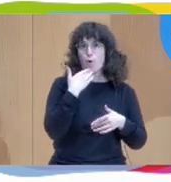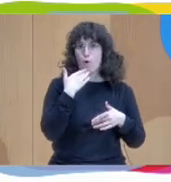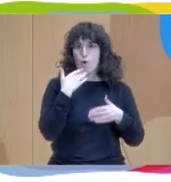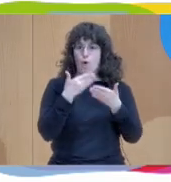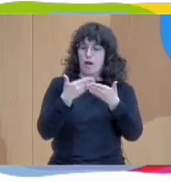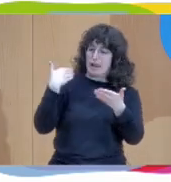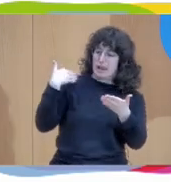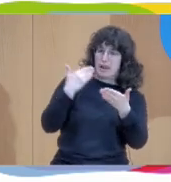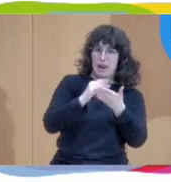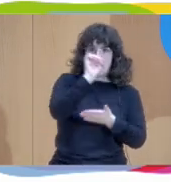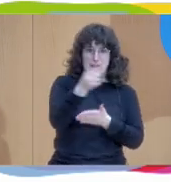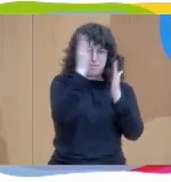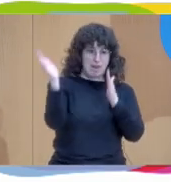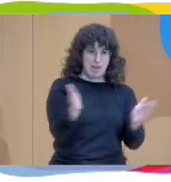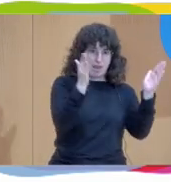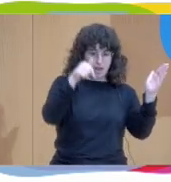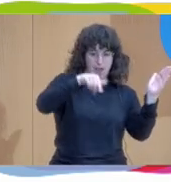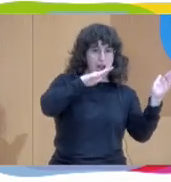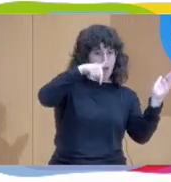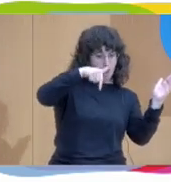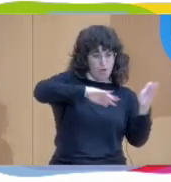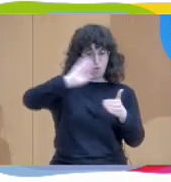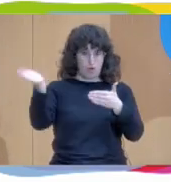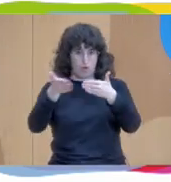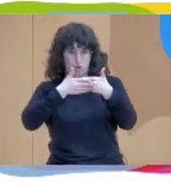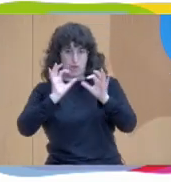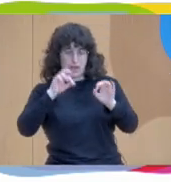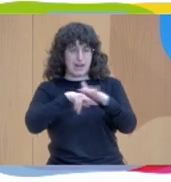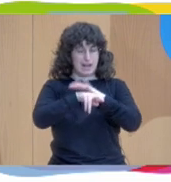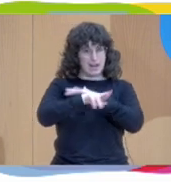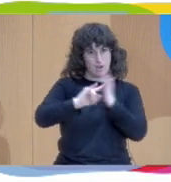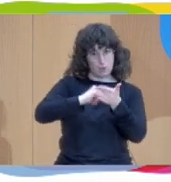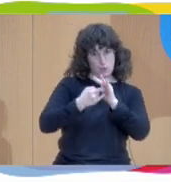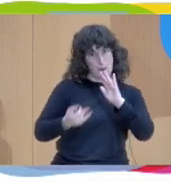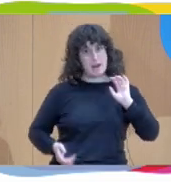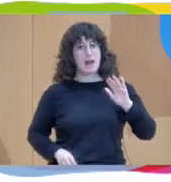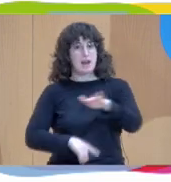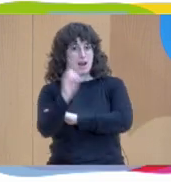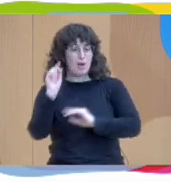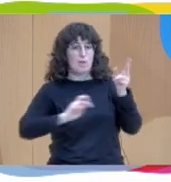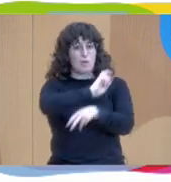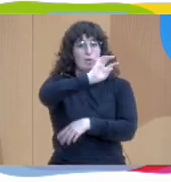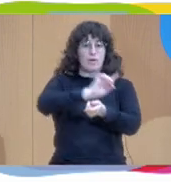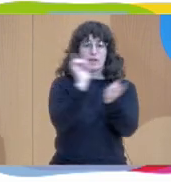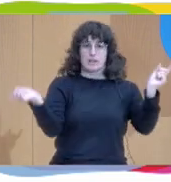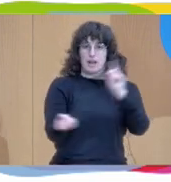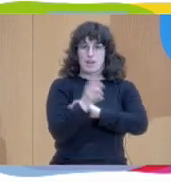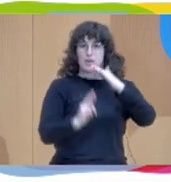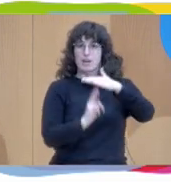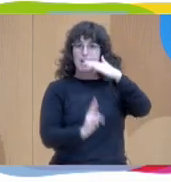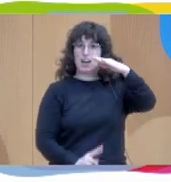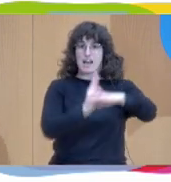primera parte eh con recursos del plan de recuperación eh transformación y resiliencia de la Unión Europea pusimos en